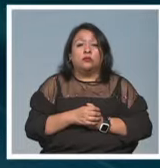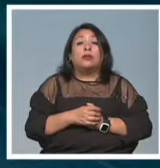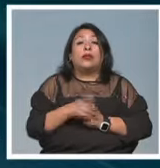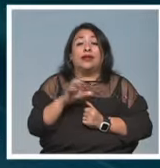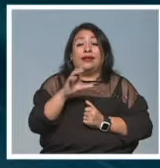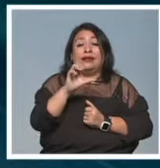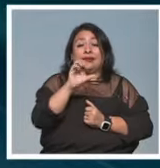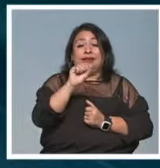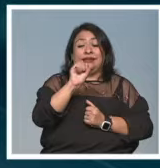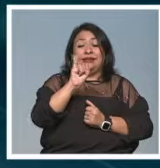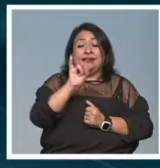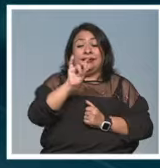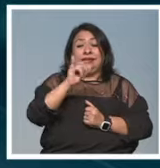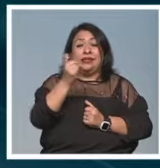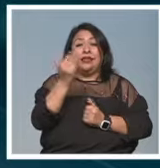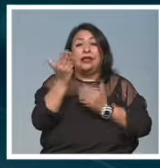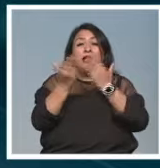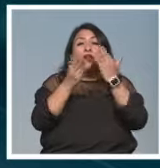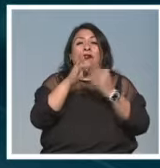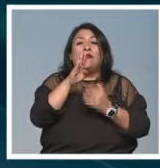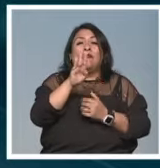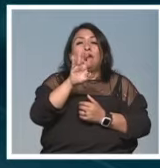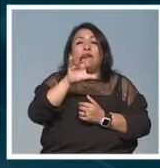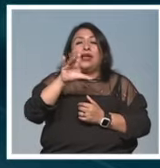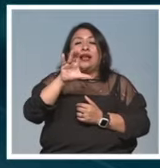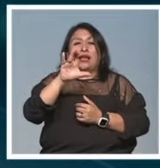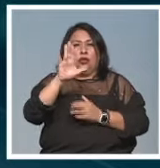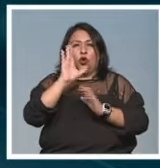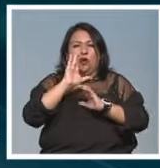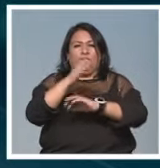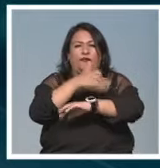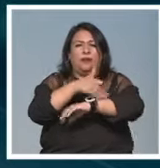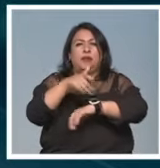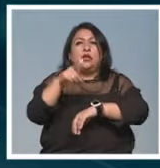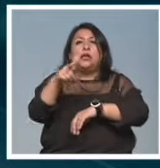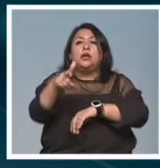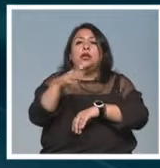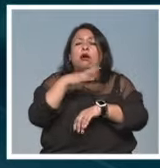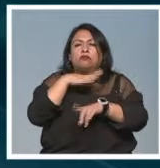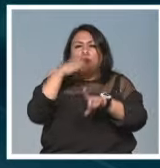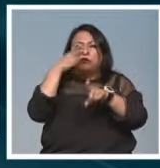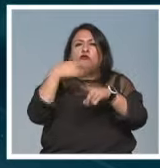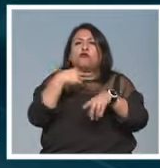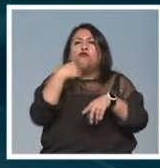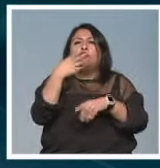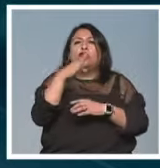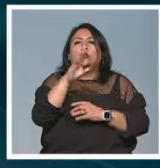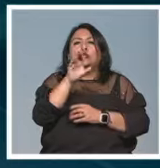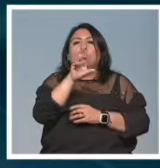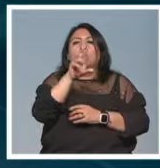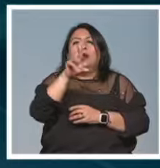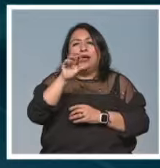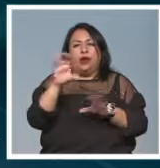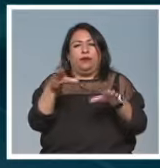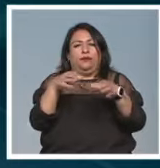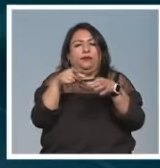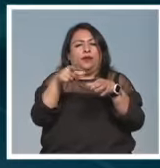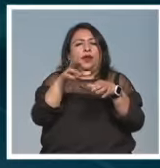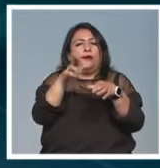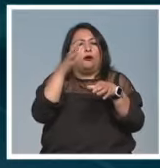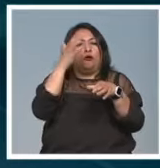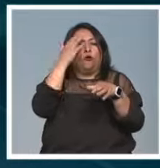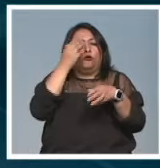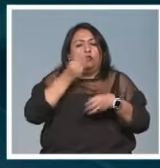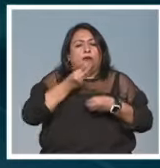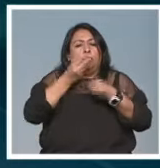Cindy Gutiérrez se formó en el bel canto, pero fue la tradición familiar la que la llevó a dedicar su voz al bolero, un género del cual reconoce